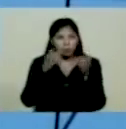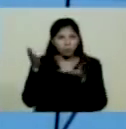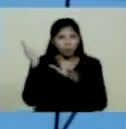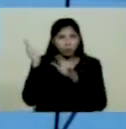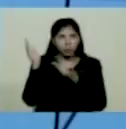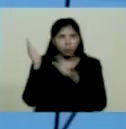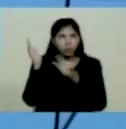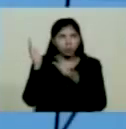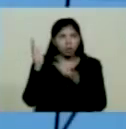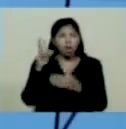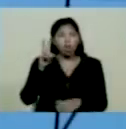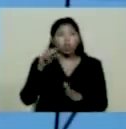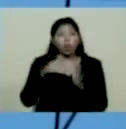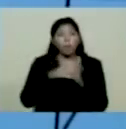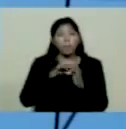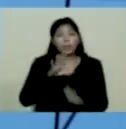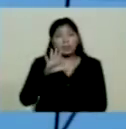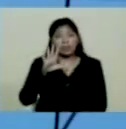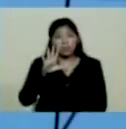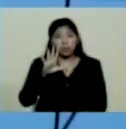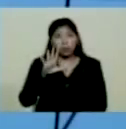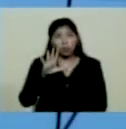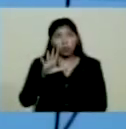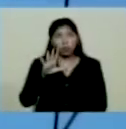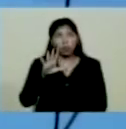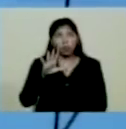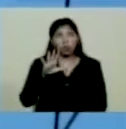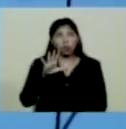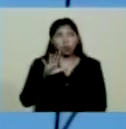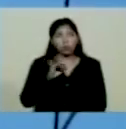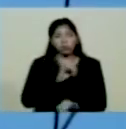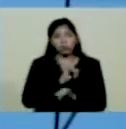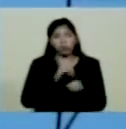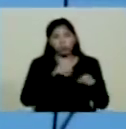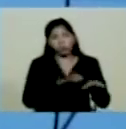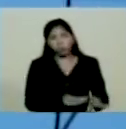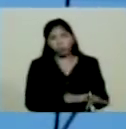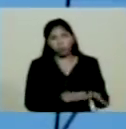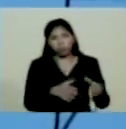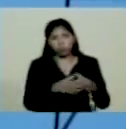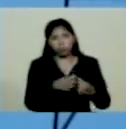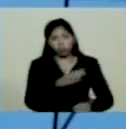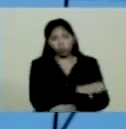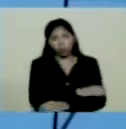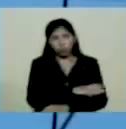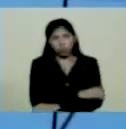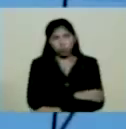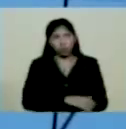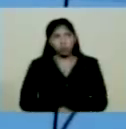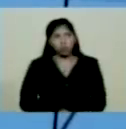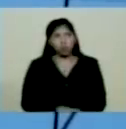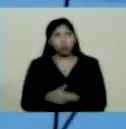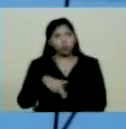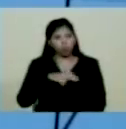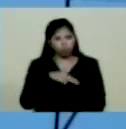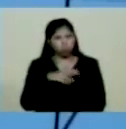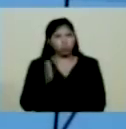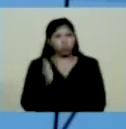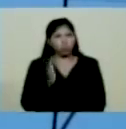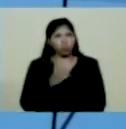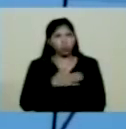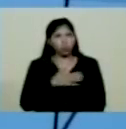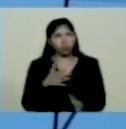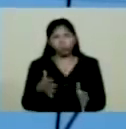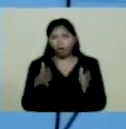año 2005. En el año 2005 la oposición se retira de las parlamentarias y por supuesto obtenemos una votación donde